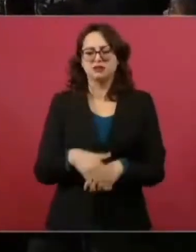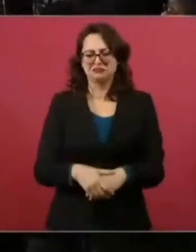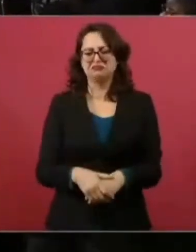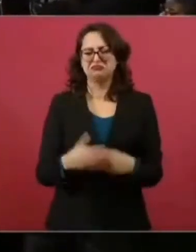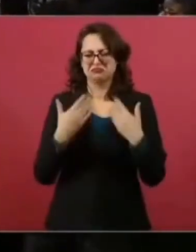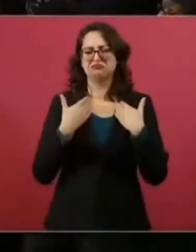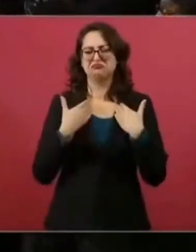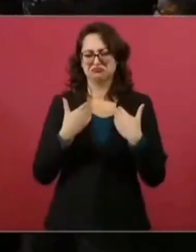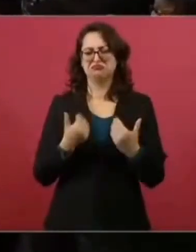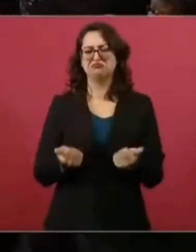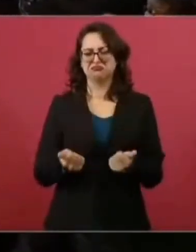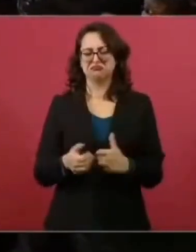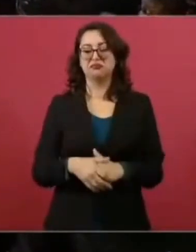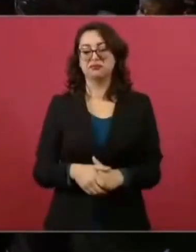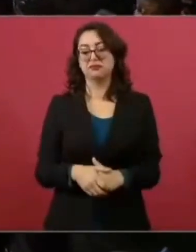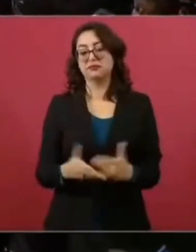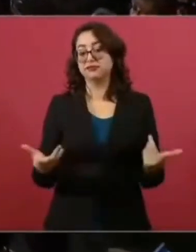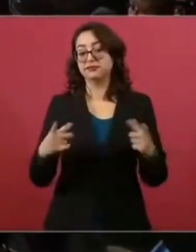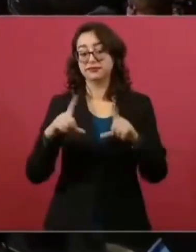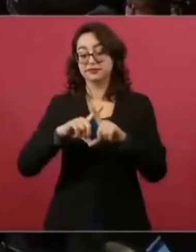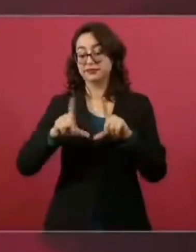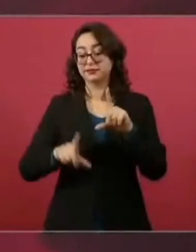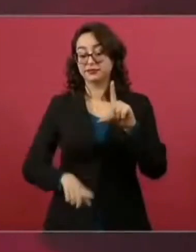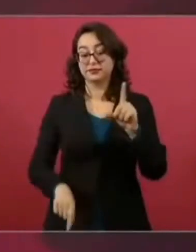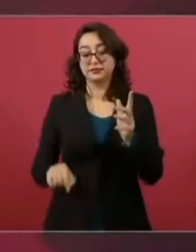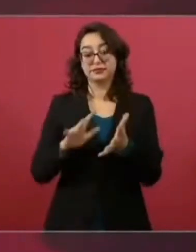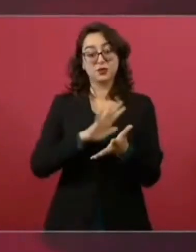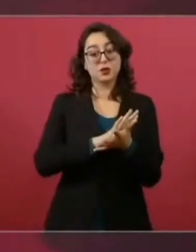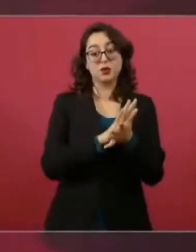cabo. Y esto